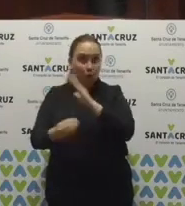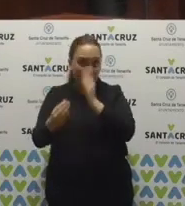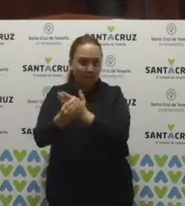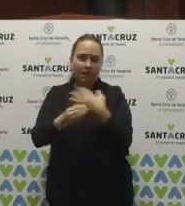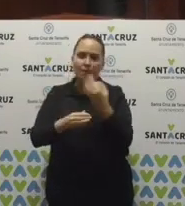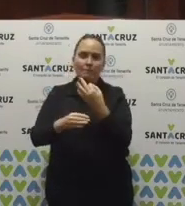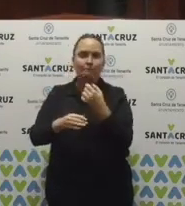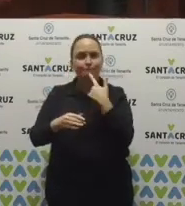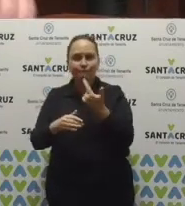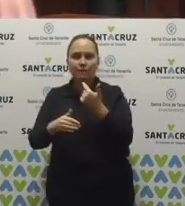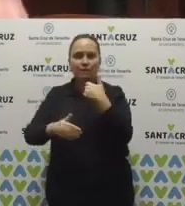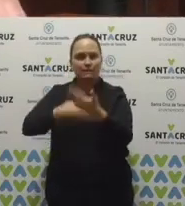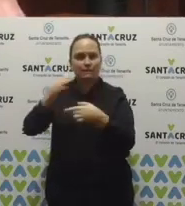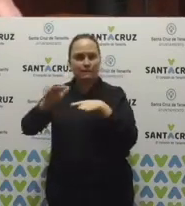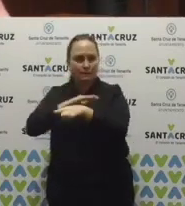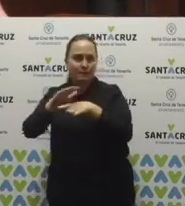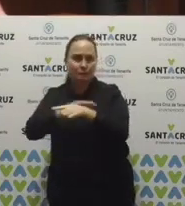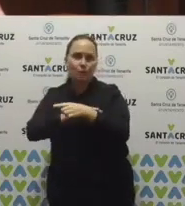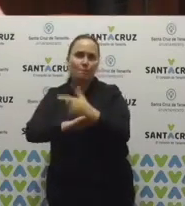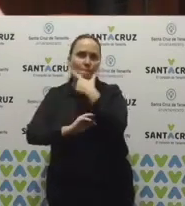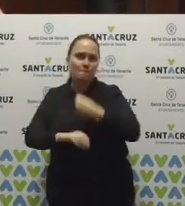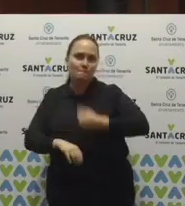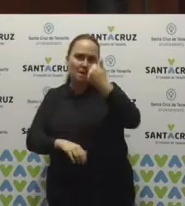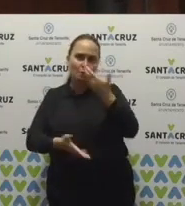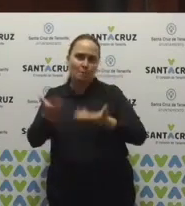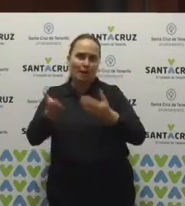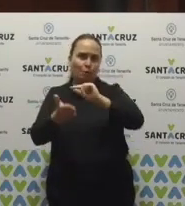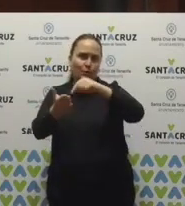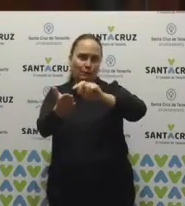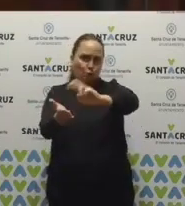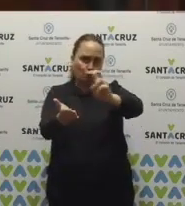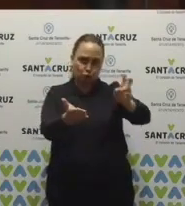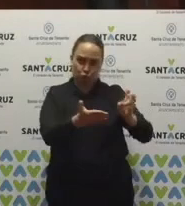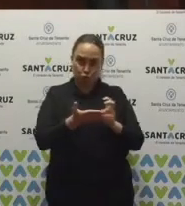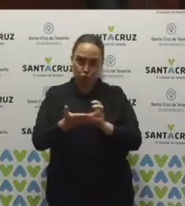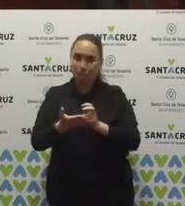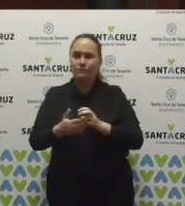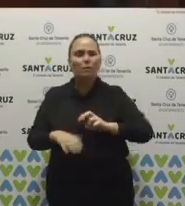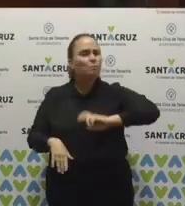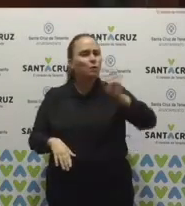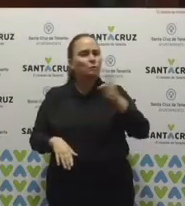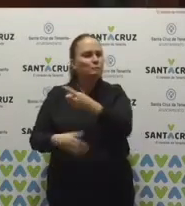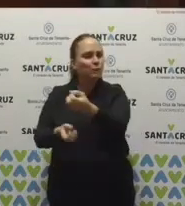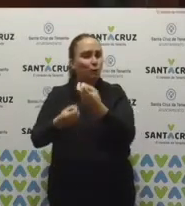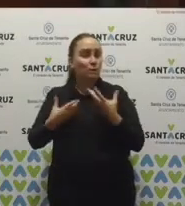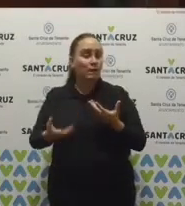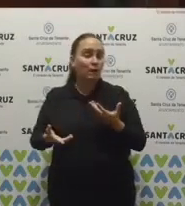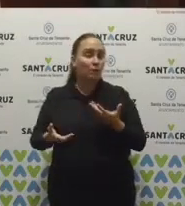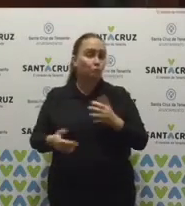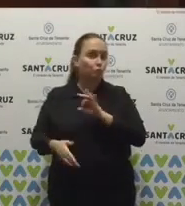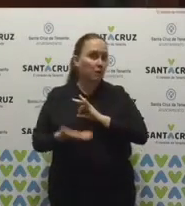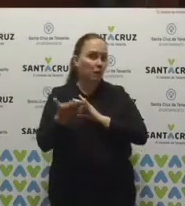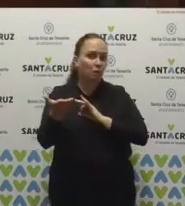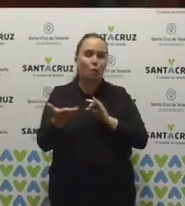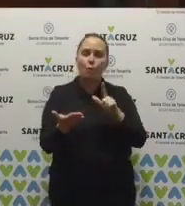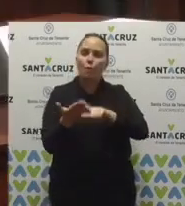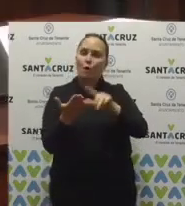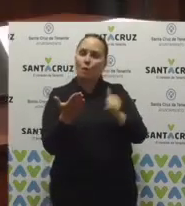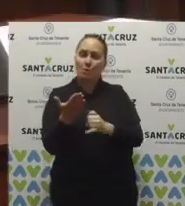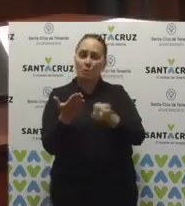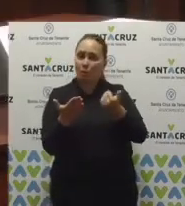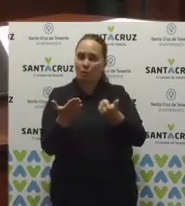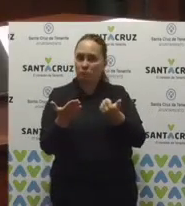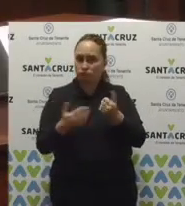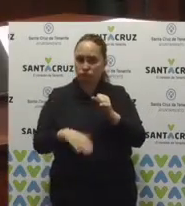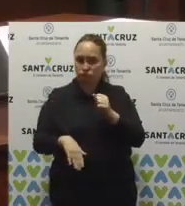sumaria y más simplificada que el resto de contratos y por otro lado también está usted utilizando pues un lenguaje totalmente obsoleto